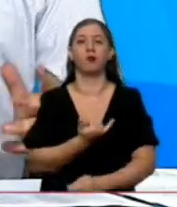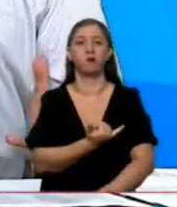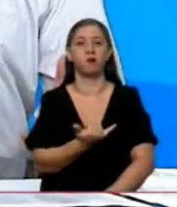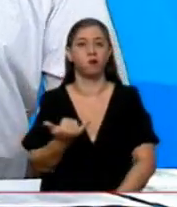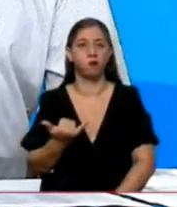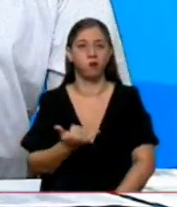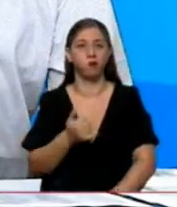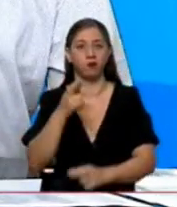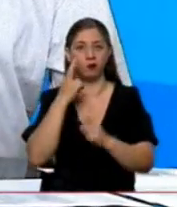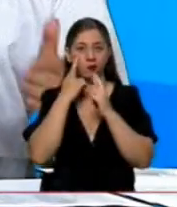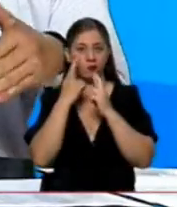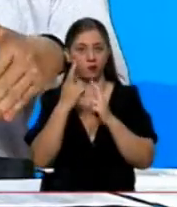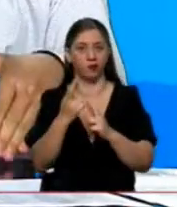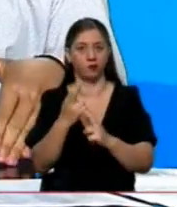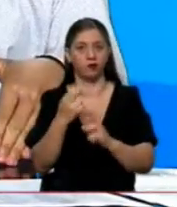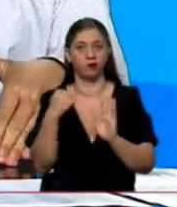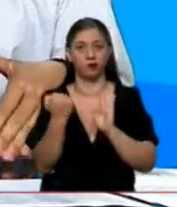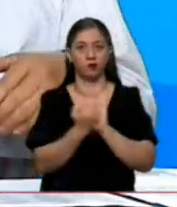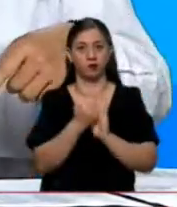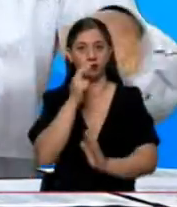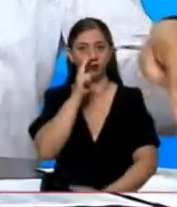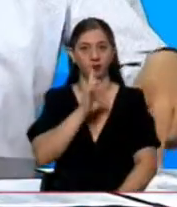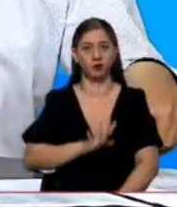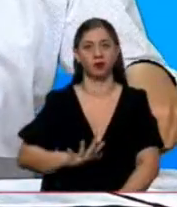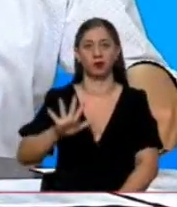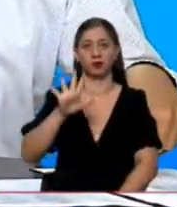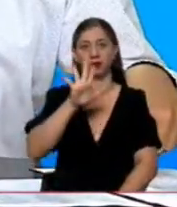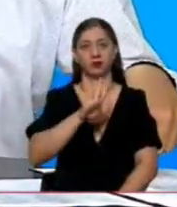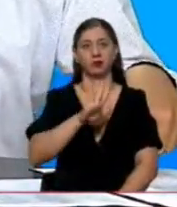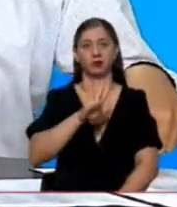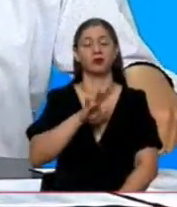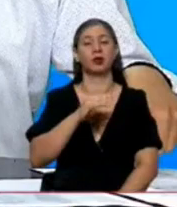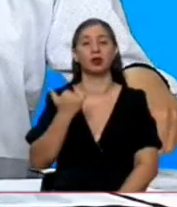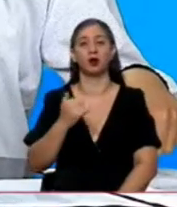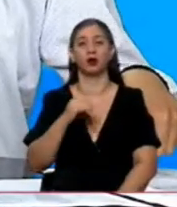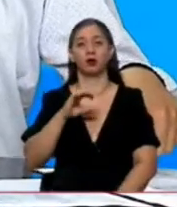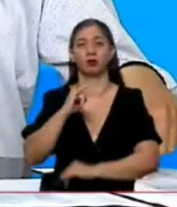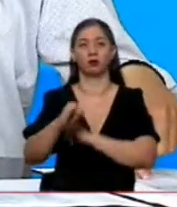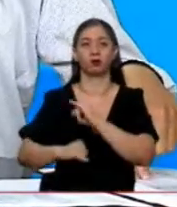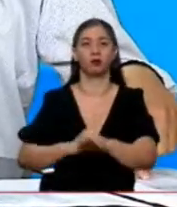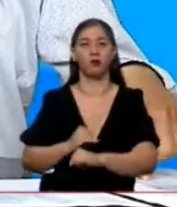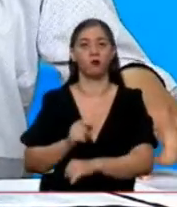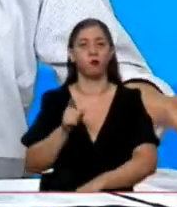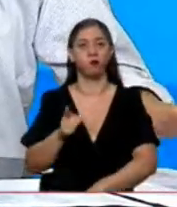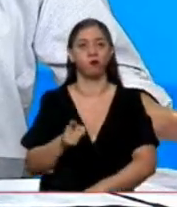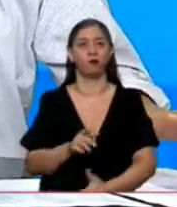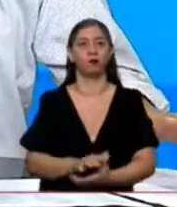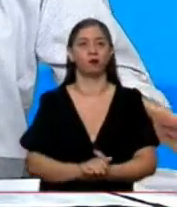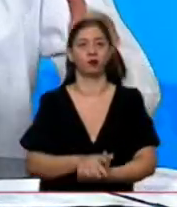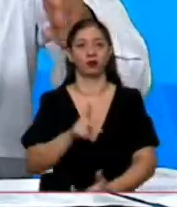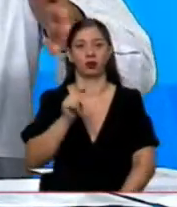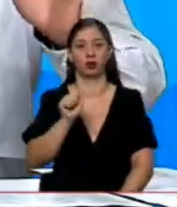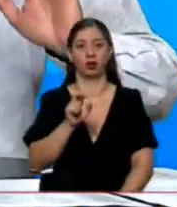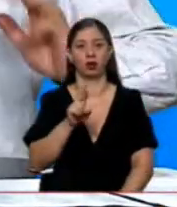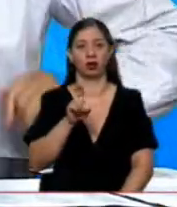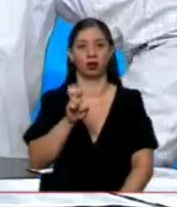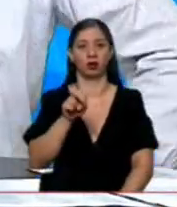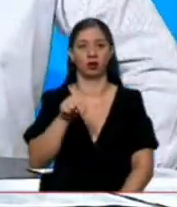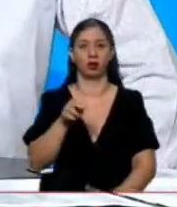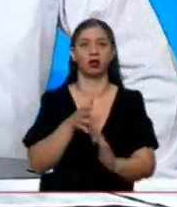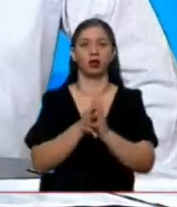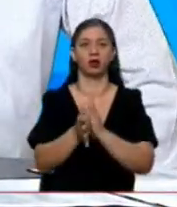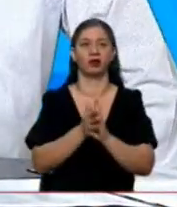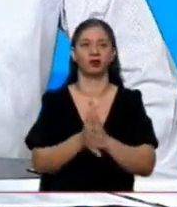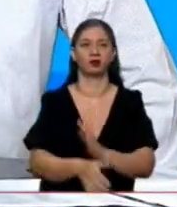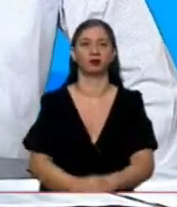locales y reconocidas marcas nacionales y además extranjeras, que allí está pues Karen Rondón con la